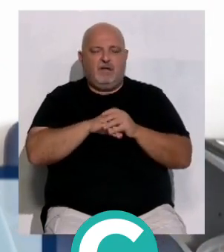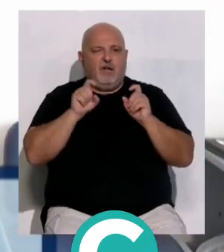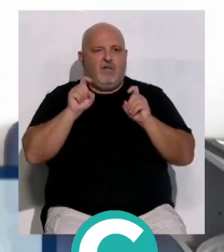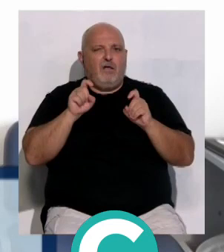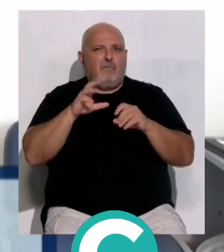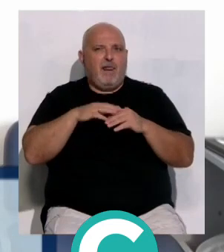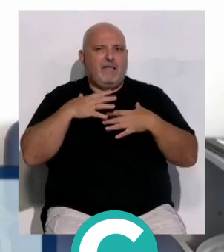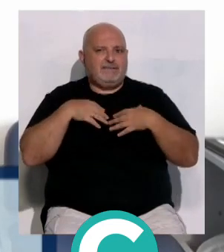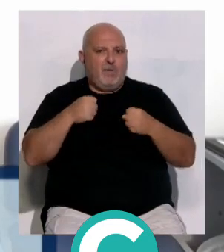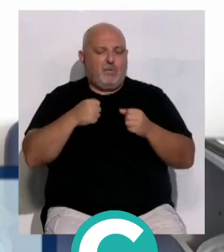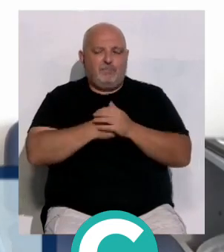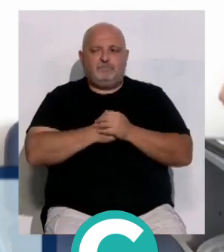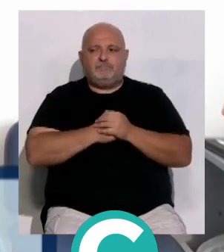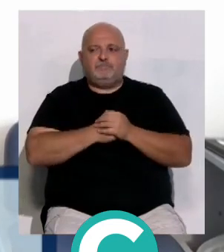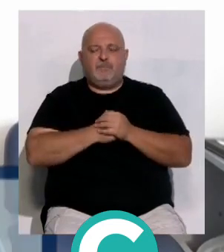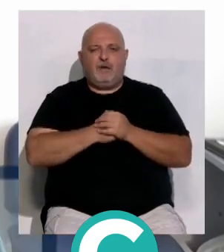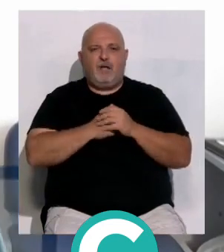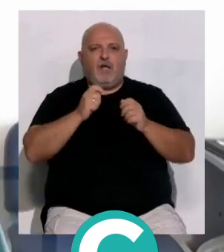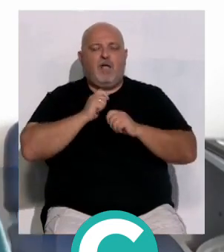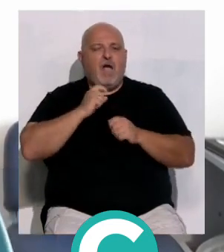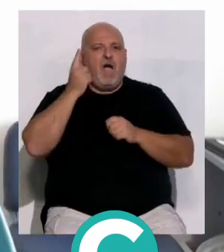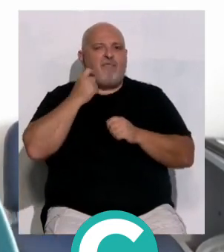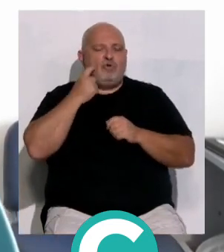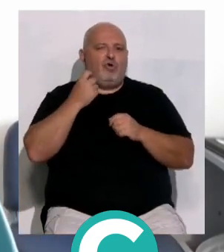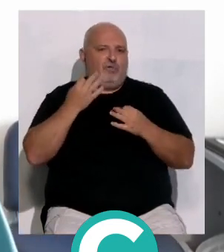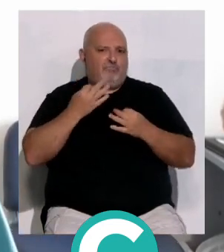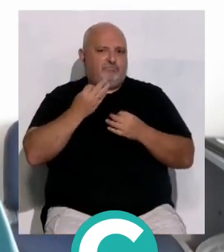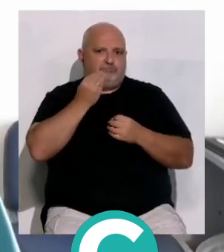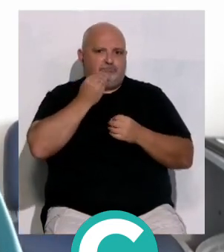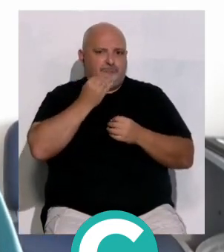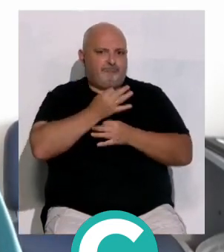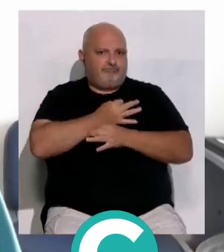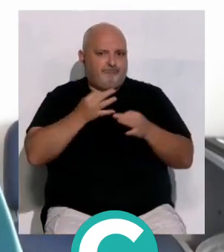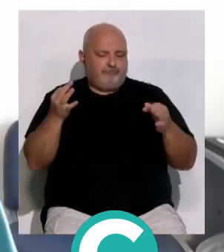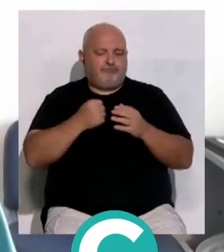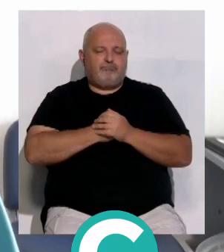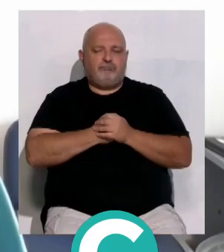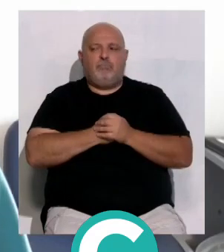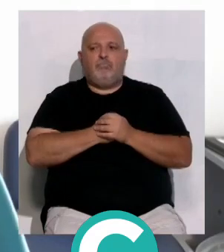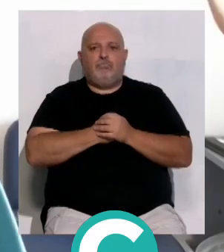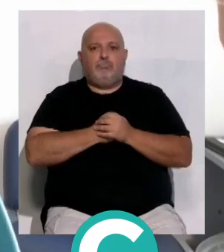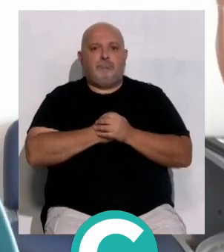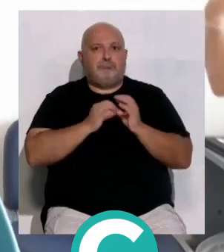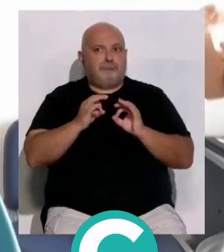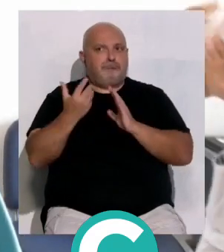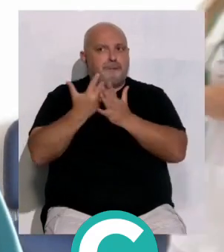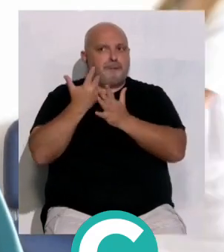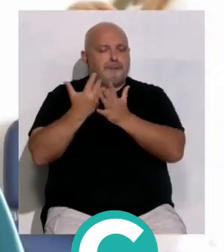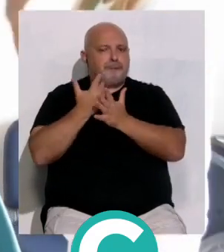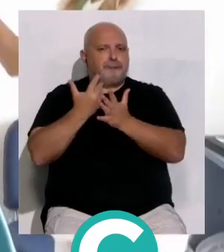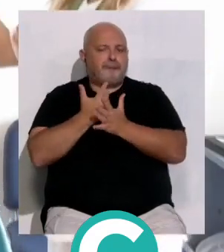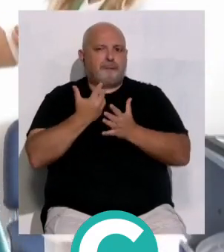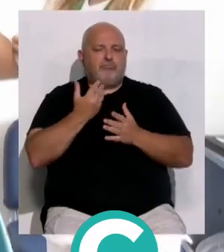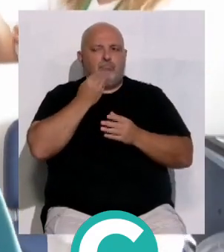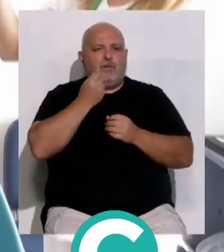educación para la salud, establecer unos hábitos saludables de alimentación y demás, y bueno, el apego a